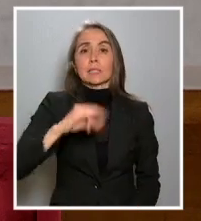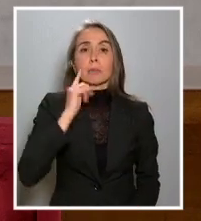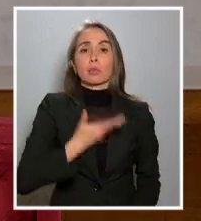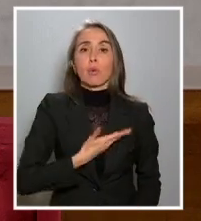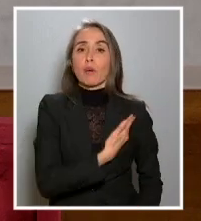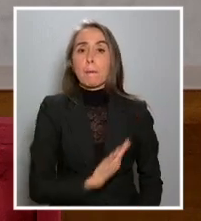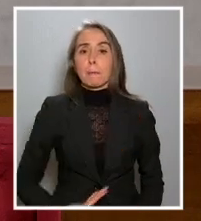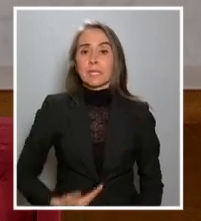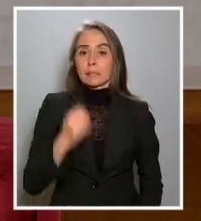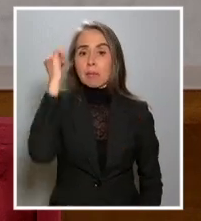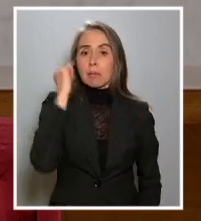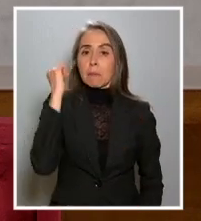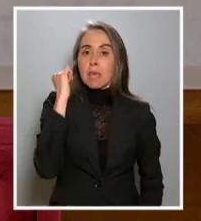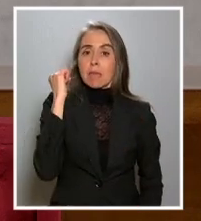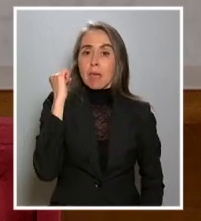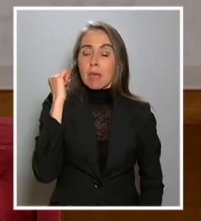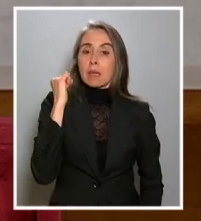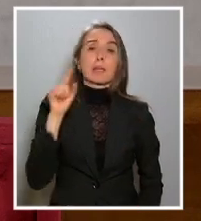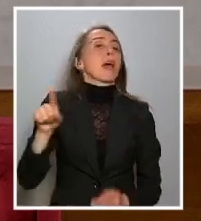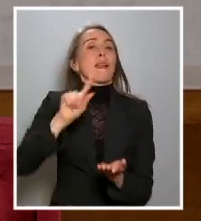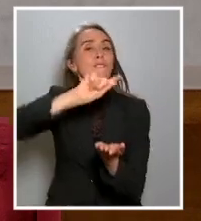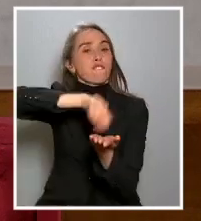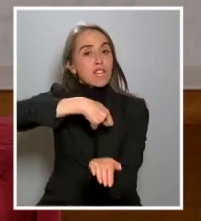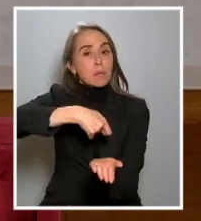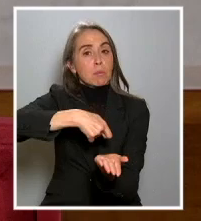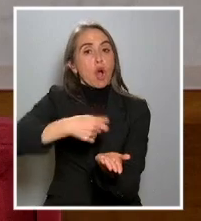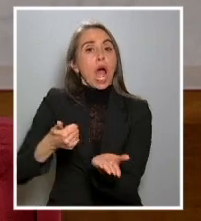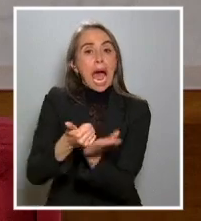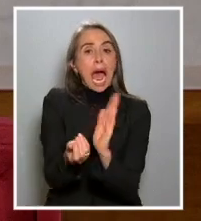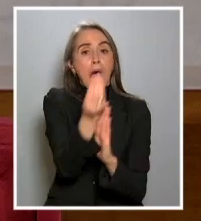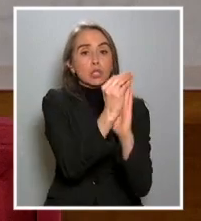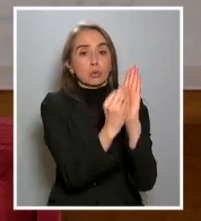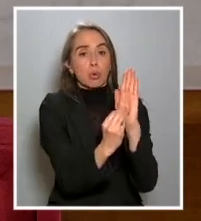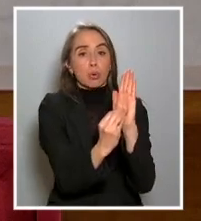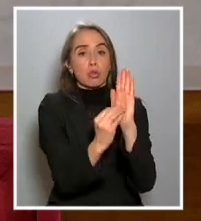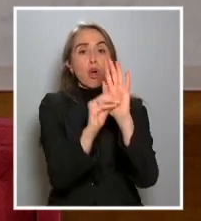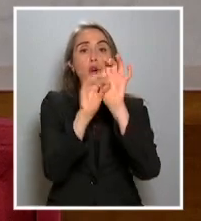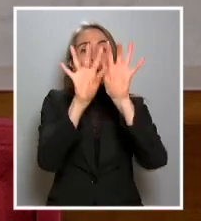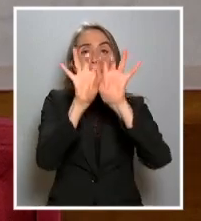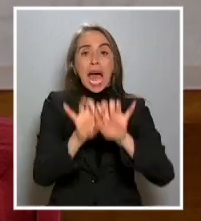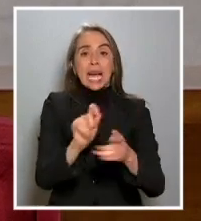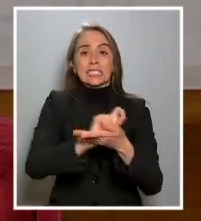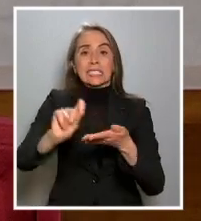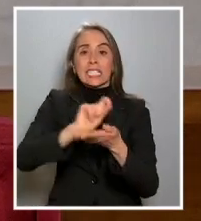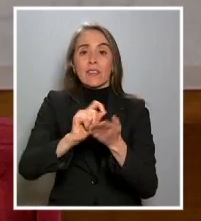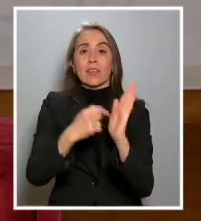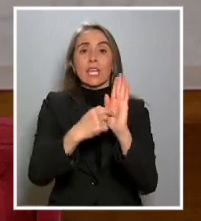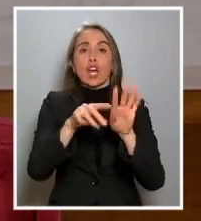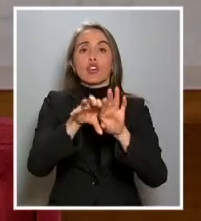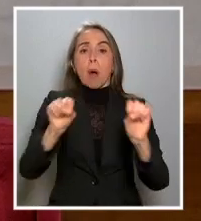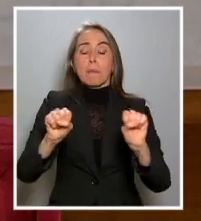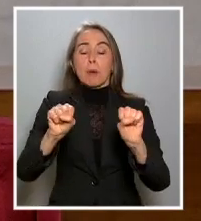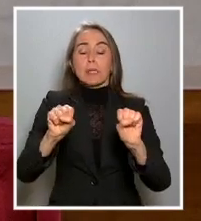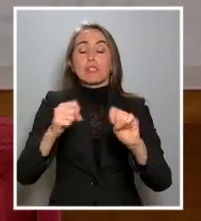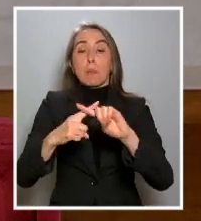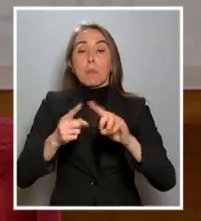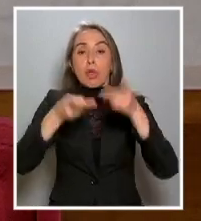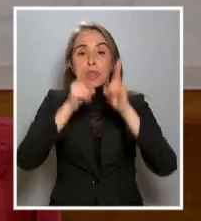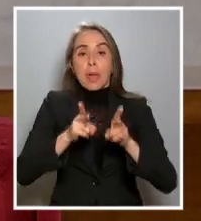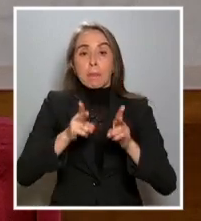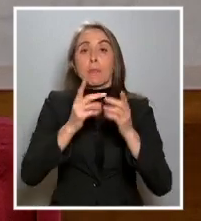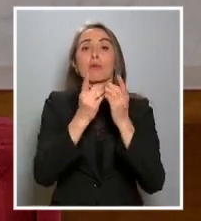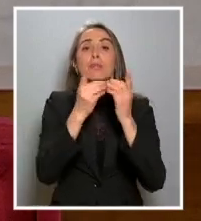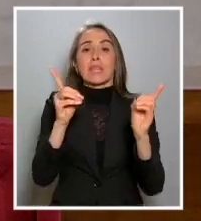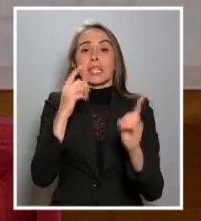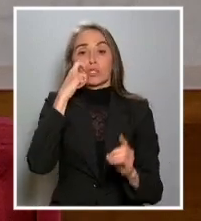el presidente Sebastián Piñera, quien fue firmante y contribuyó a la redacción del compromiso por la democracia y los derechos humanos que sus